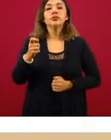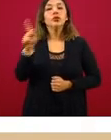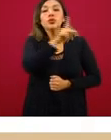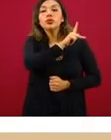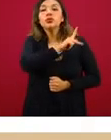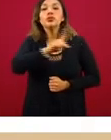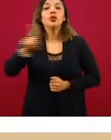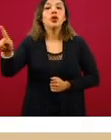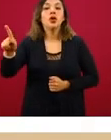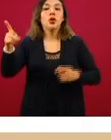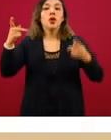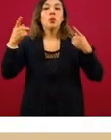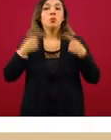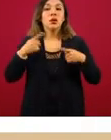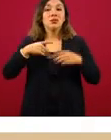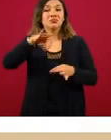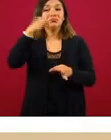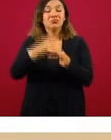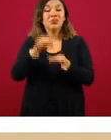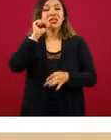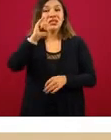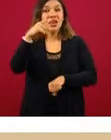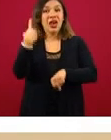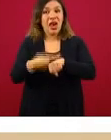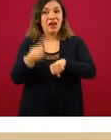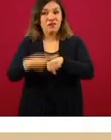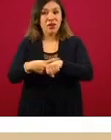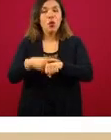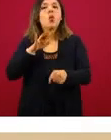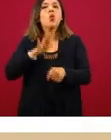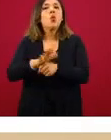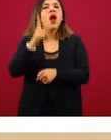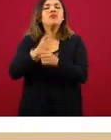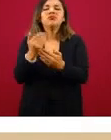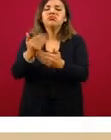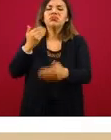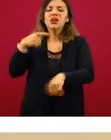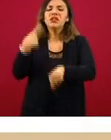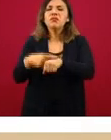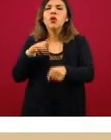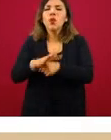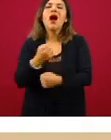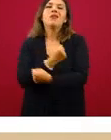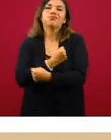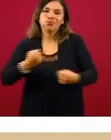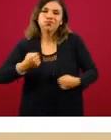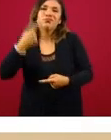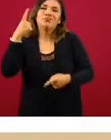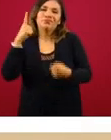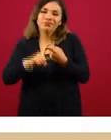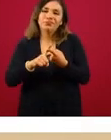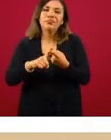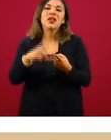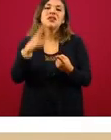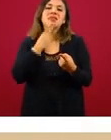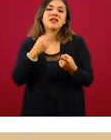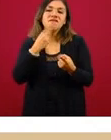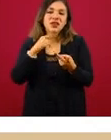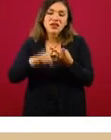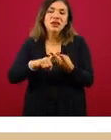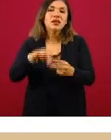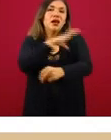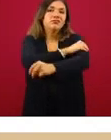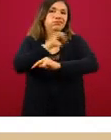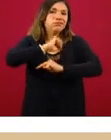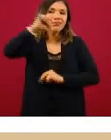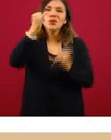casos que se confirmaron. Podemos ver la obesidad, la hipertensión y la diabetes, como las hemos visto